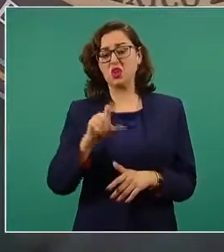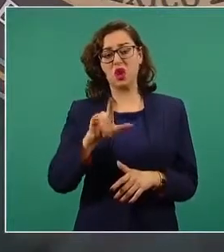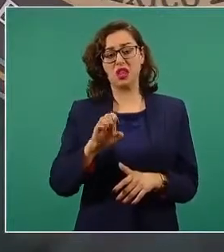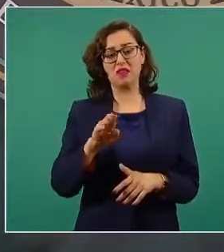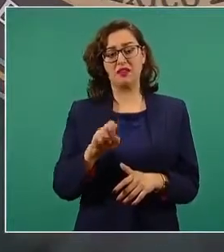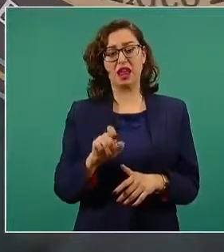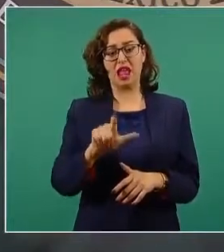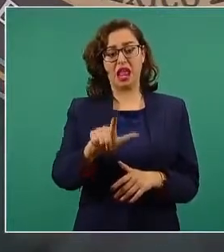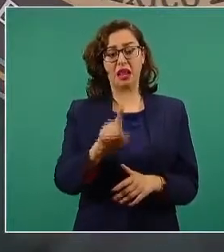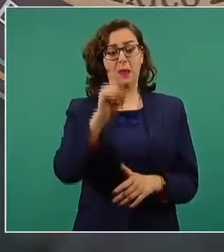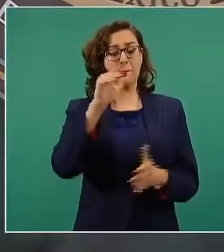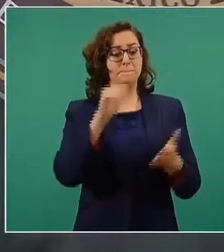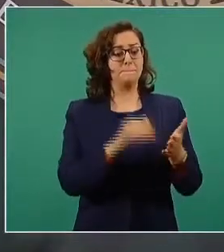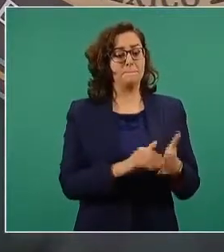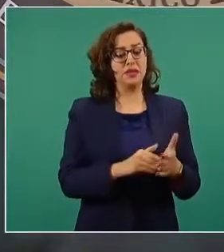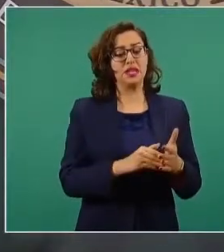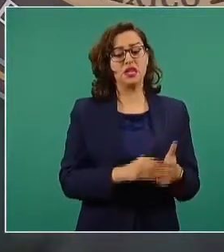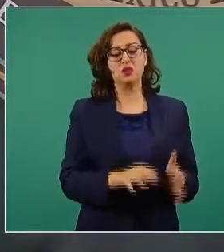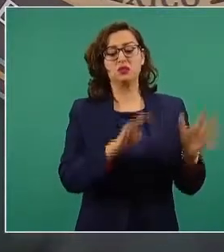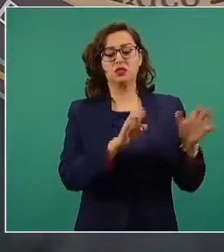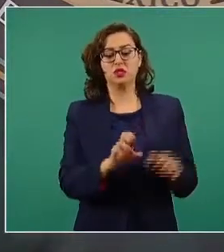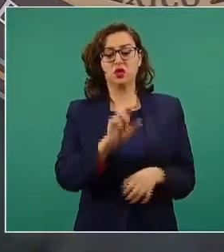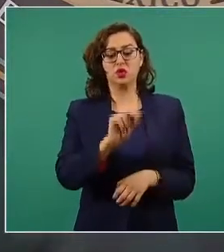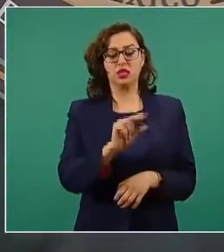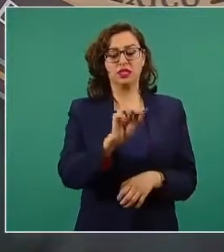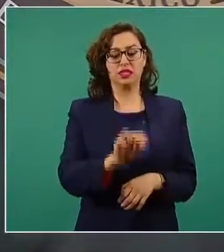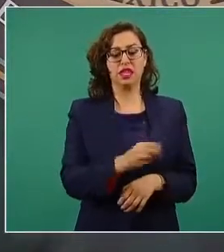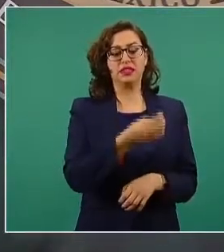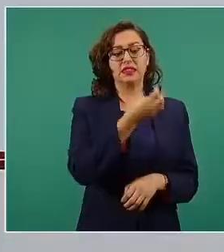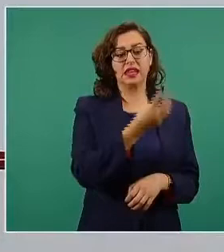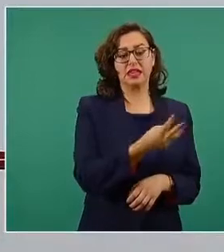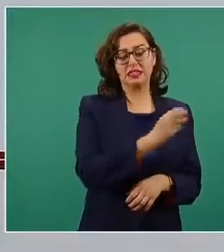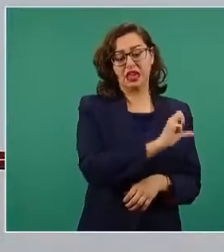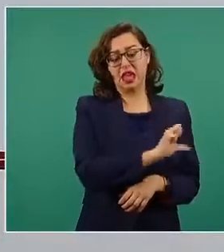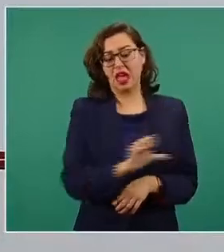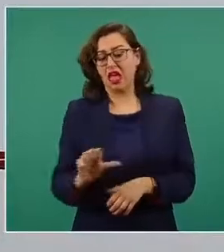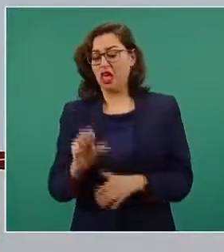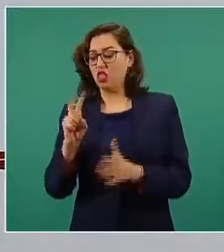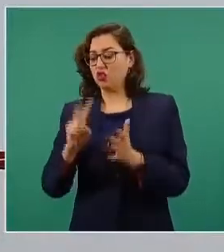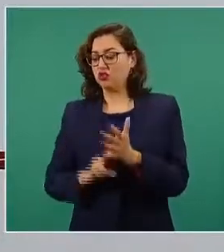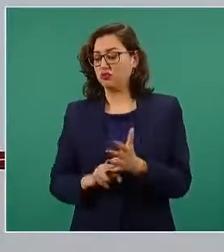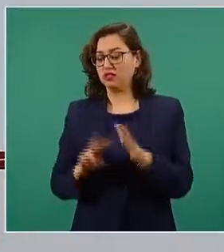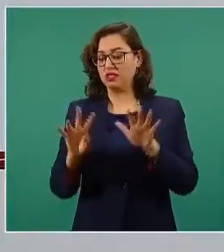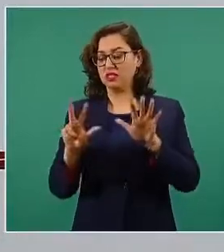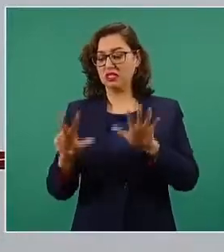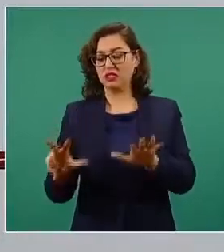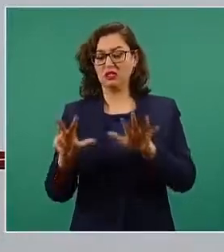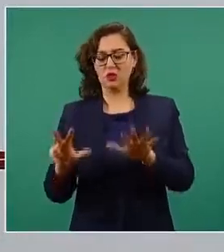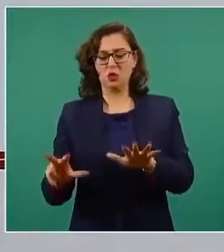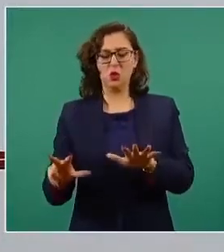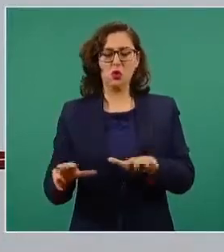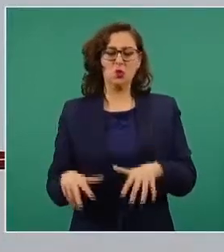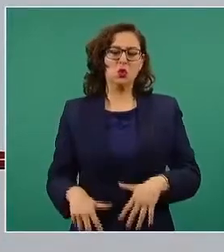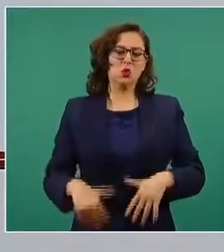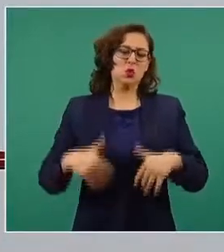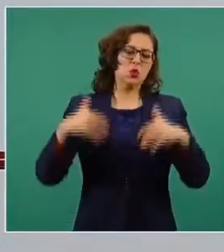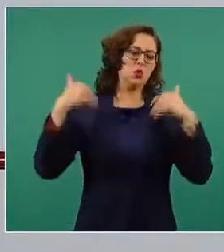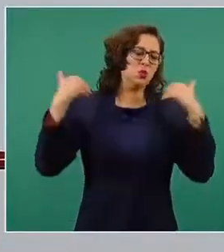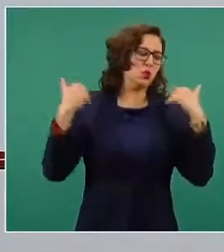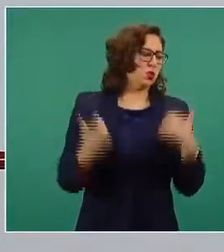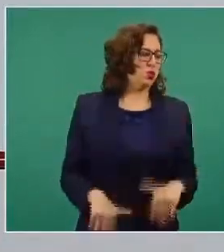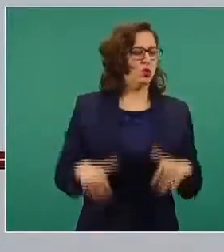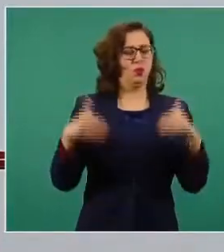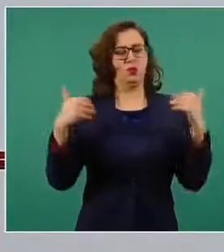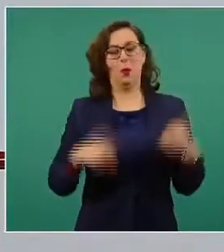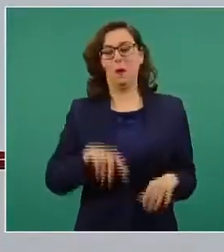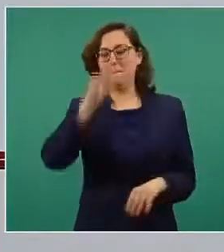de 1983 a 2018? Ha sido el periodo de mayor corrupción